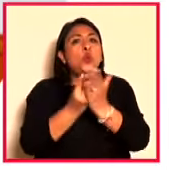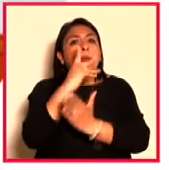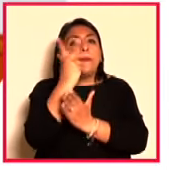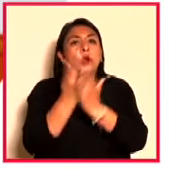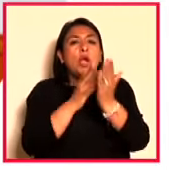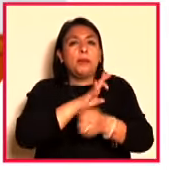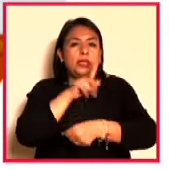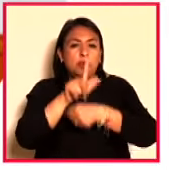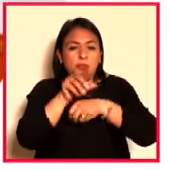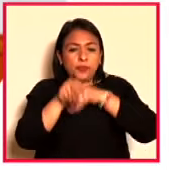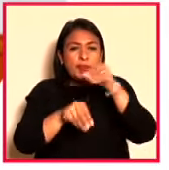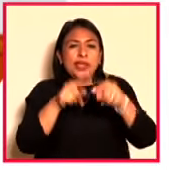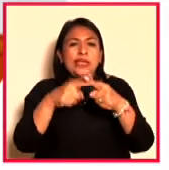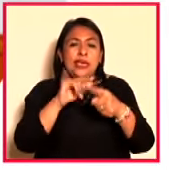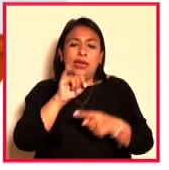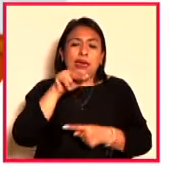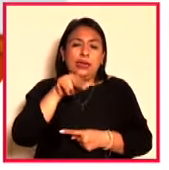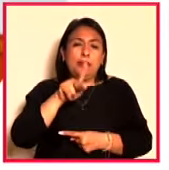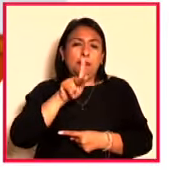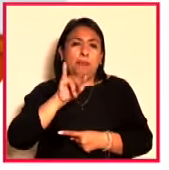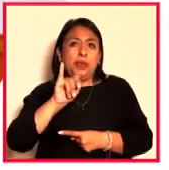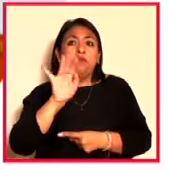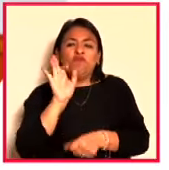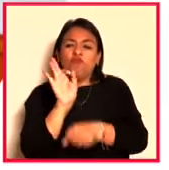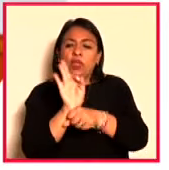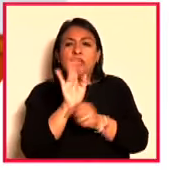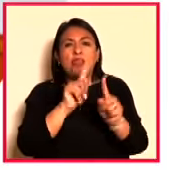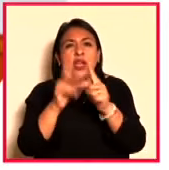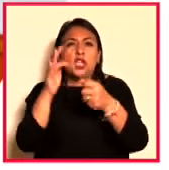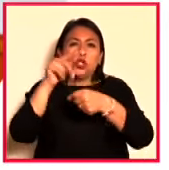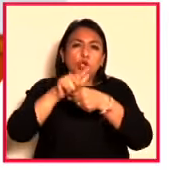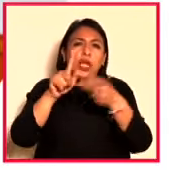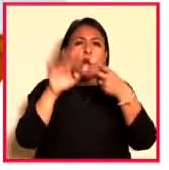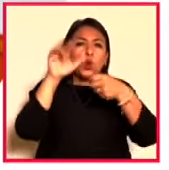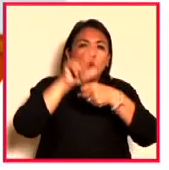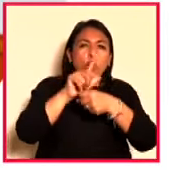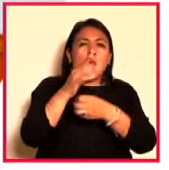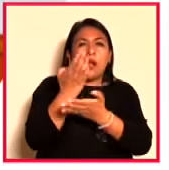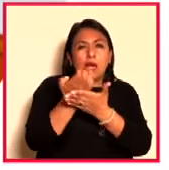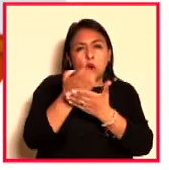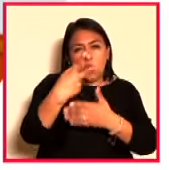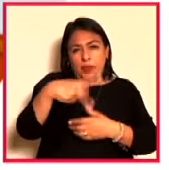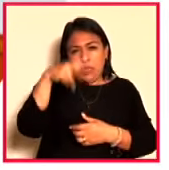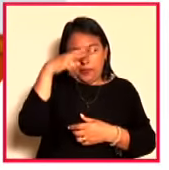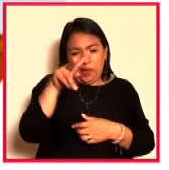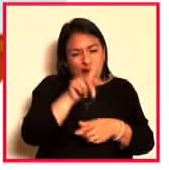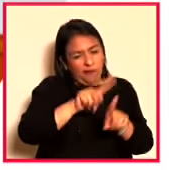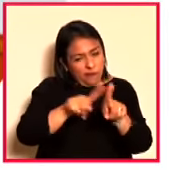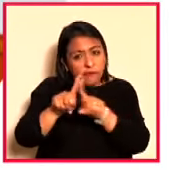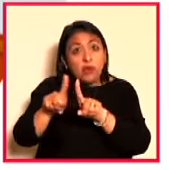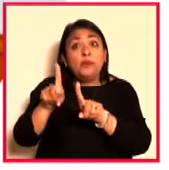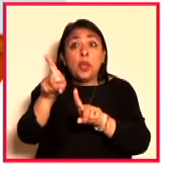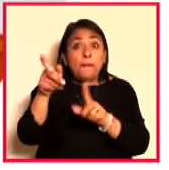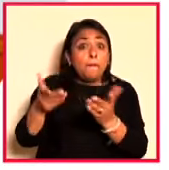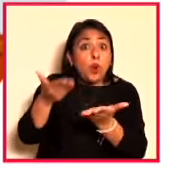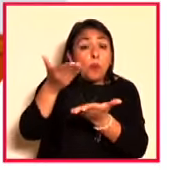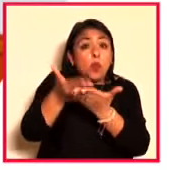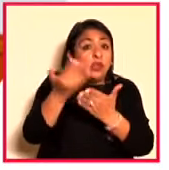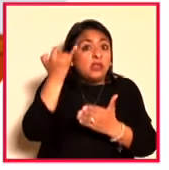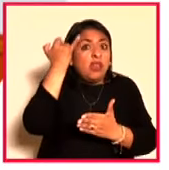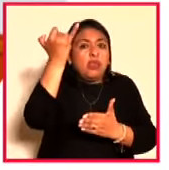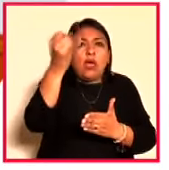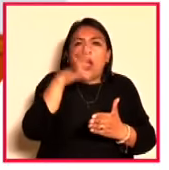elaborado por el INPI, además de fortalecer la diversidad social, cultural y económica de México. Esta iniciativa tiene muchos otros objetivos, entre